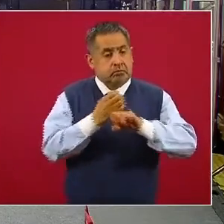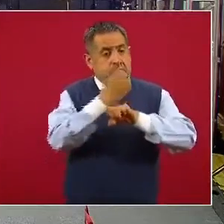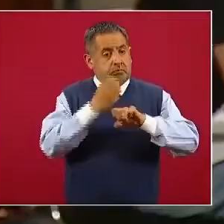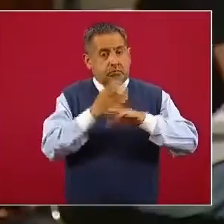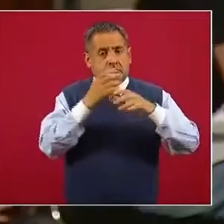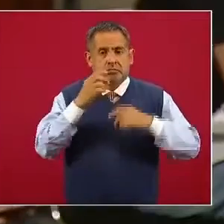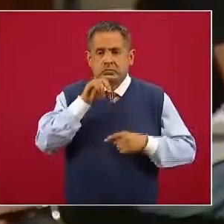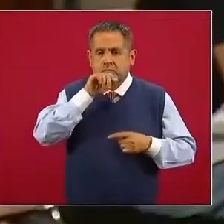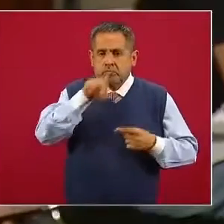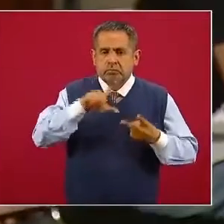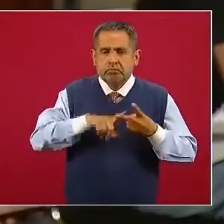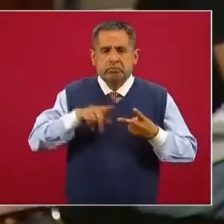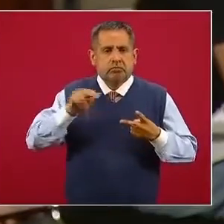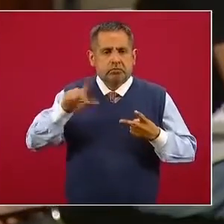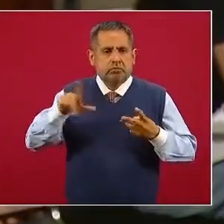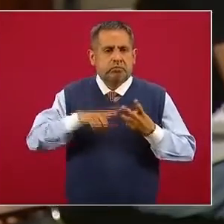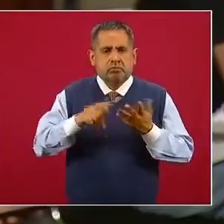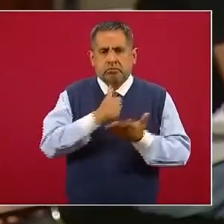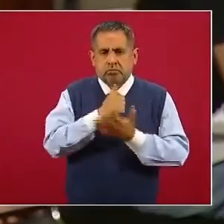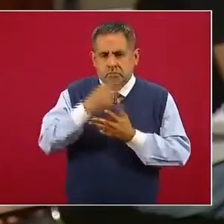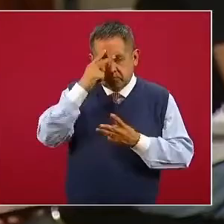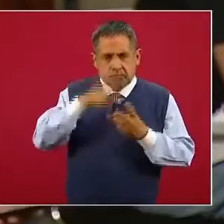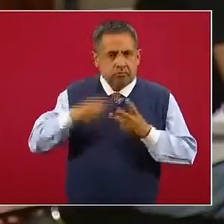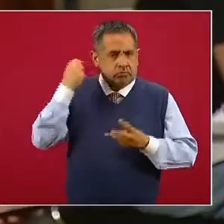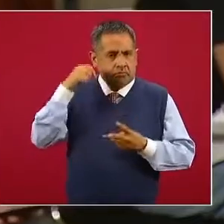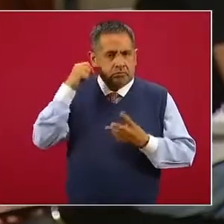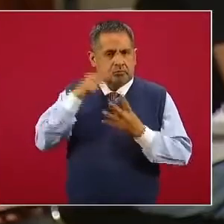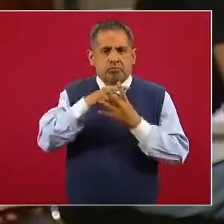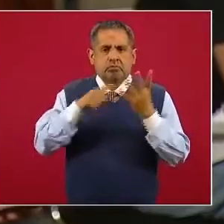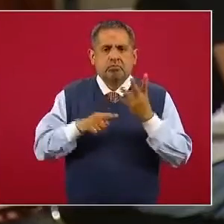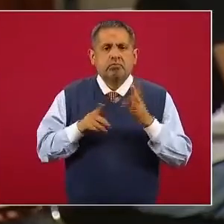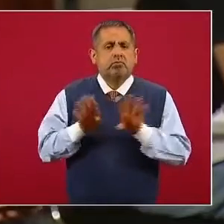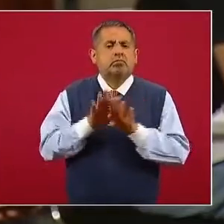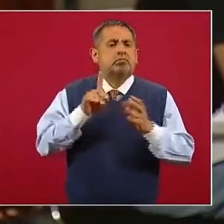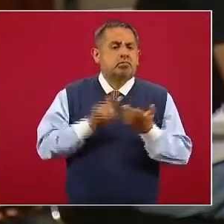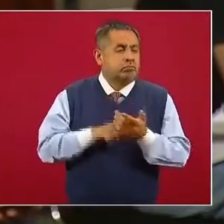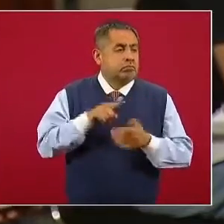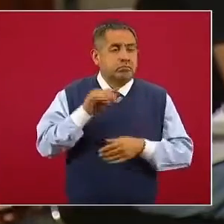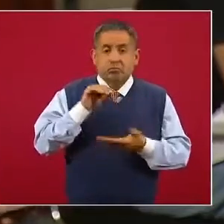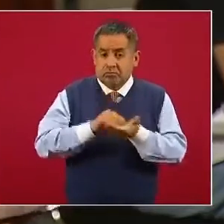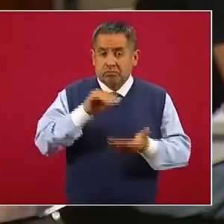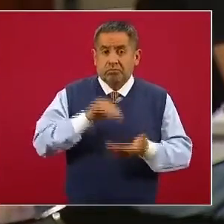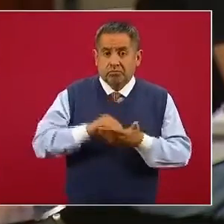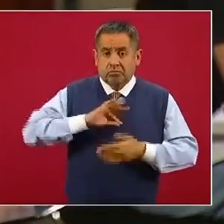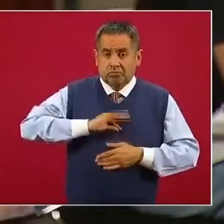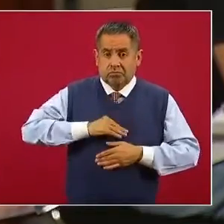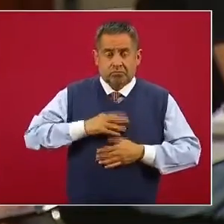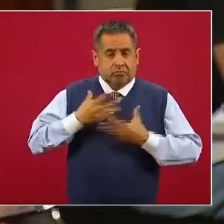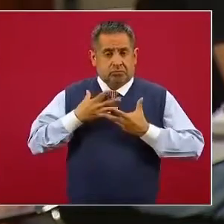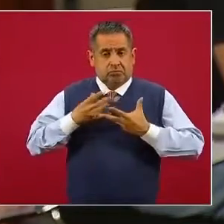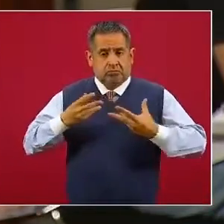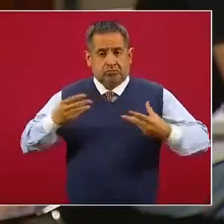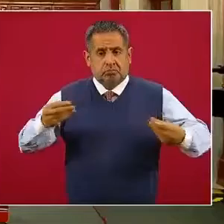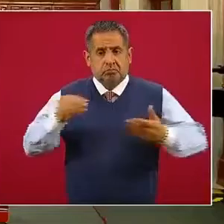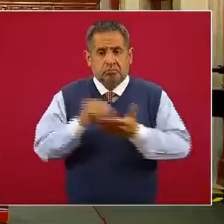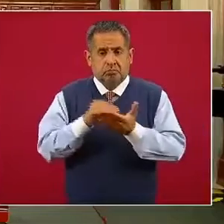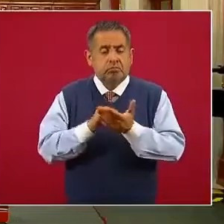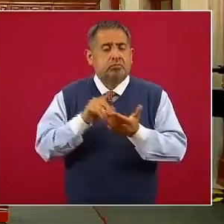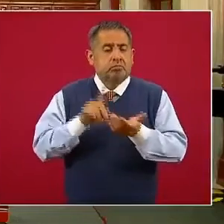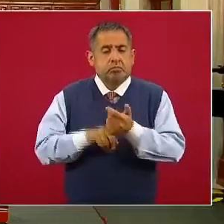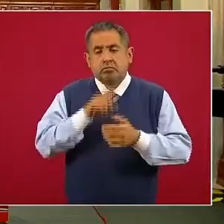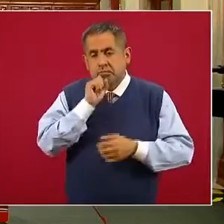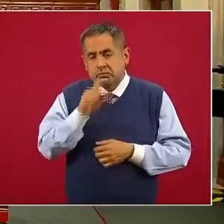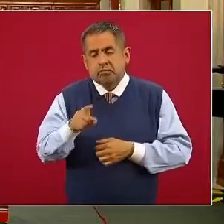examen, que son Jalisco, Nuevo León, Ciudad de México y Tabasco, pues son estados donde todavía los contagios están muy presentes. Además de que en